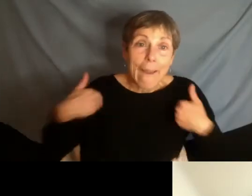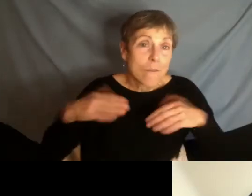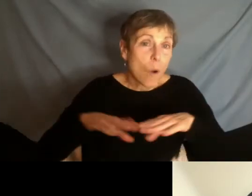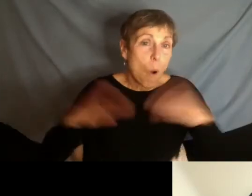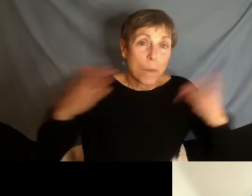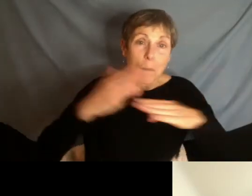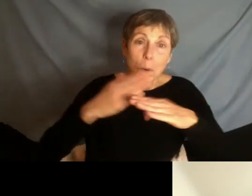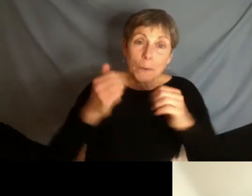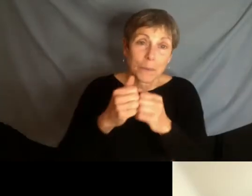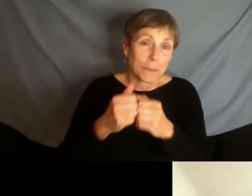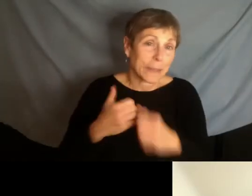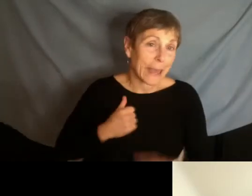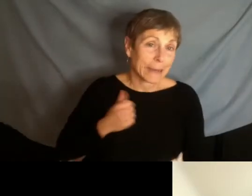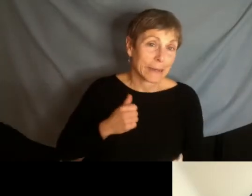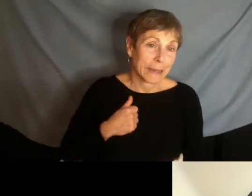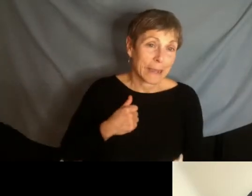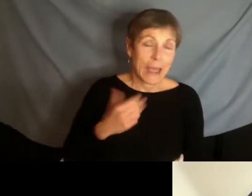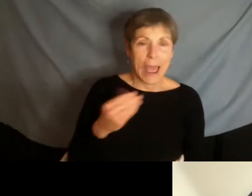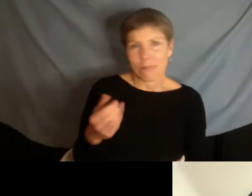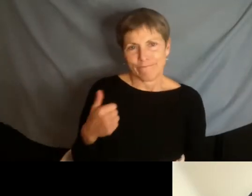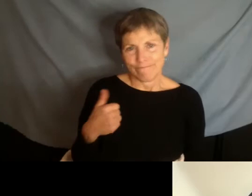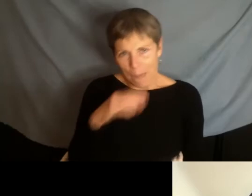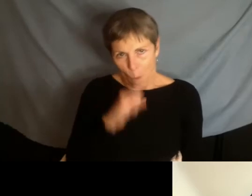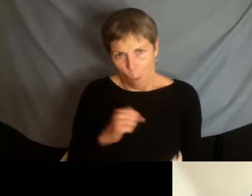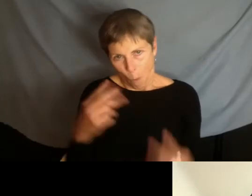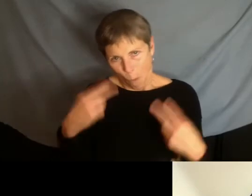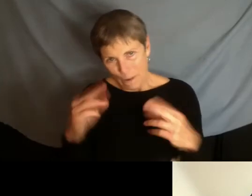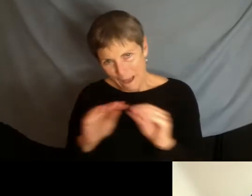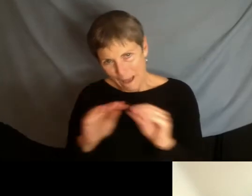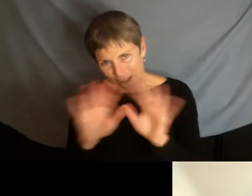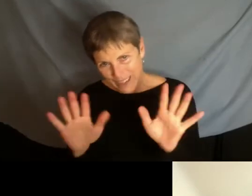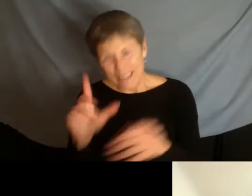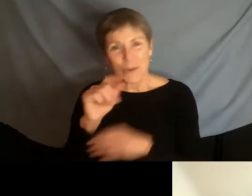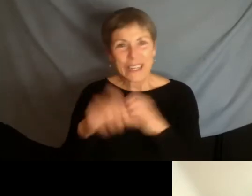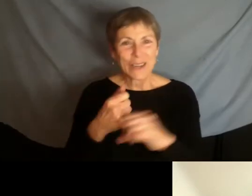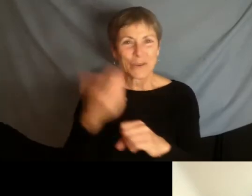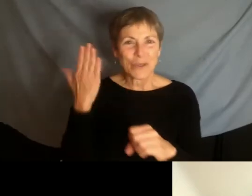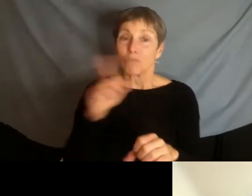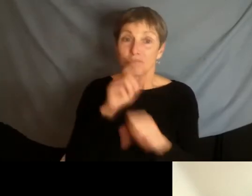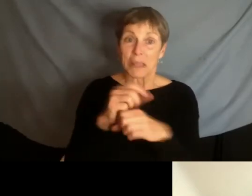tenemos fronteras abiertas con Canadá. Y mi entendimiento es, voy a decir, mi edad de que